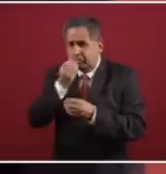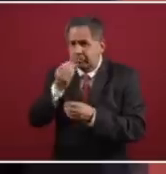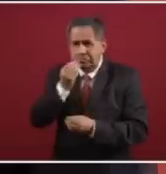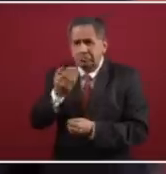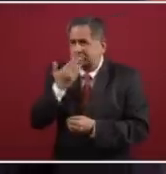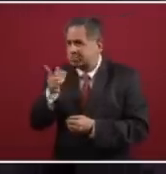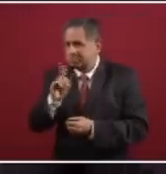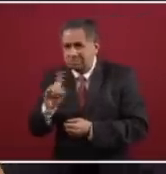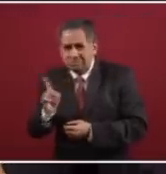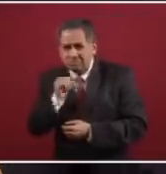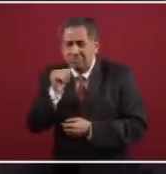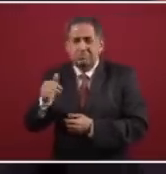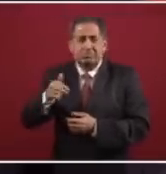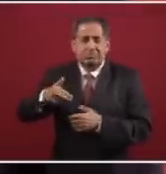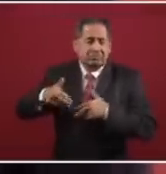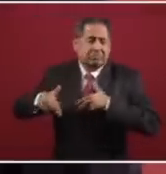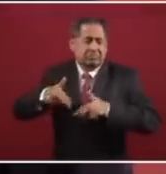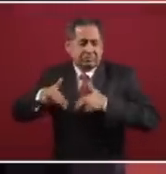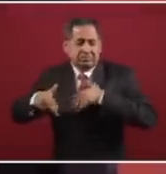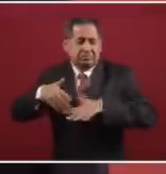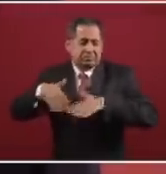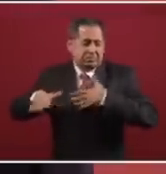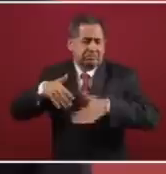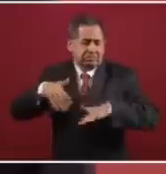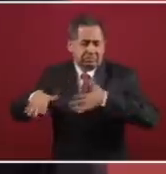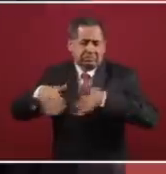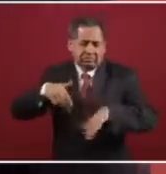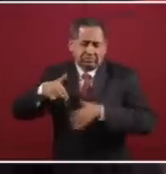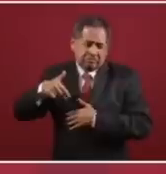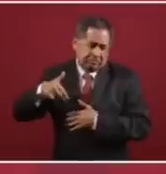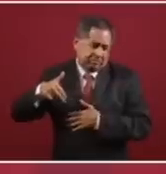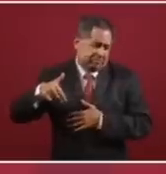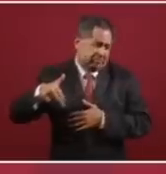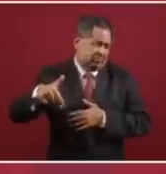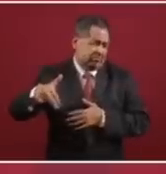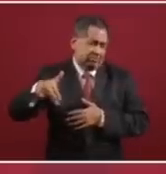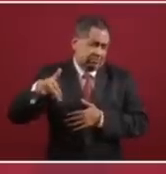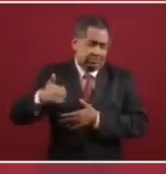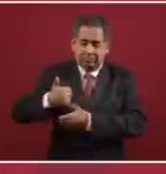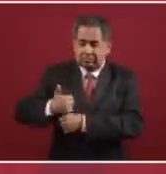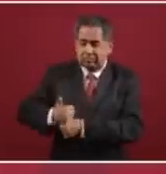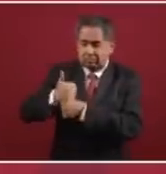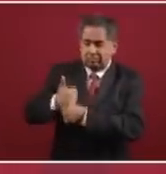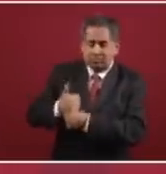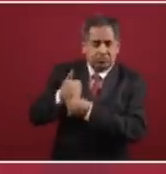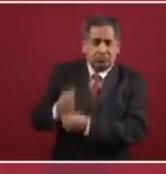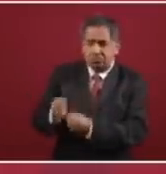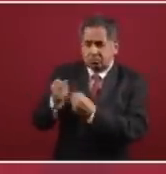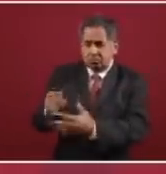porque tienen que caminar kilómetros, porque sufren mucho.